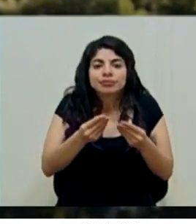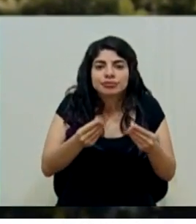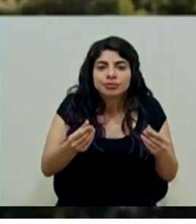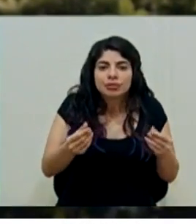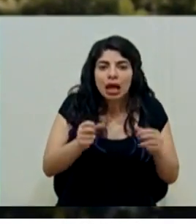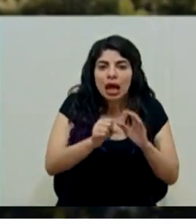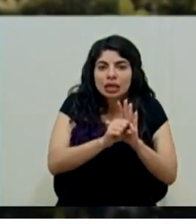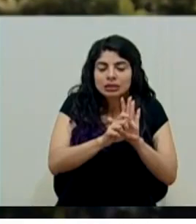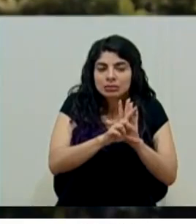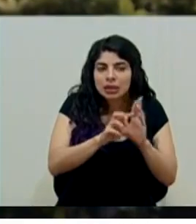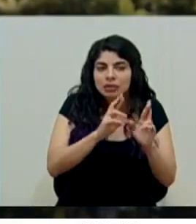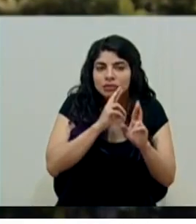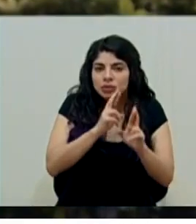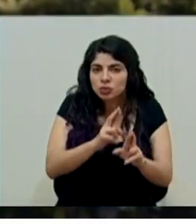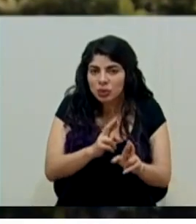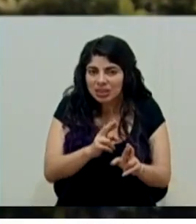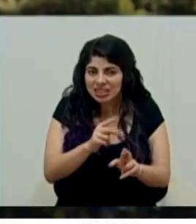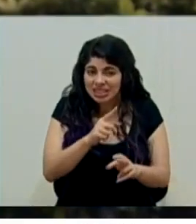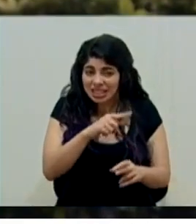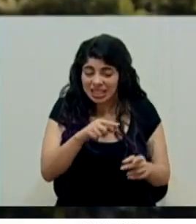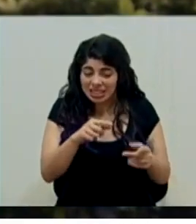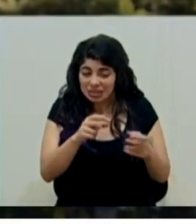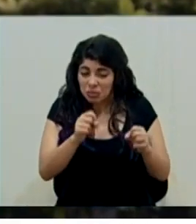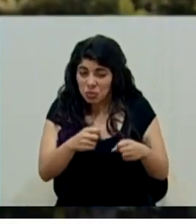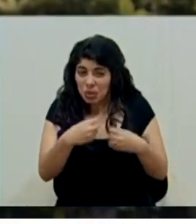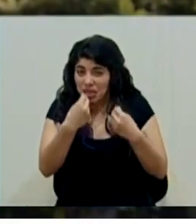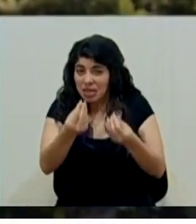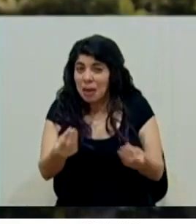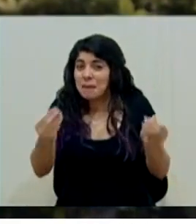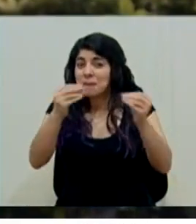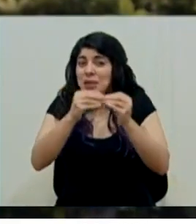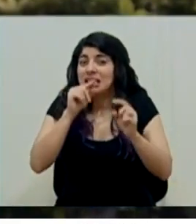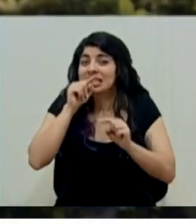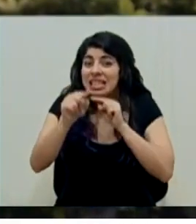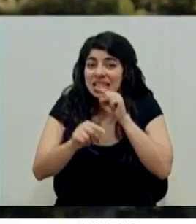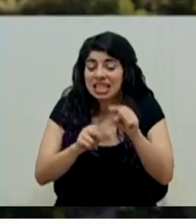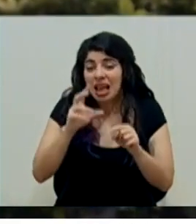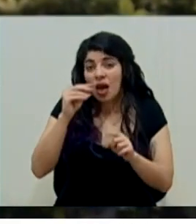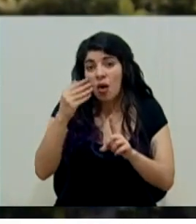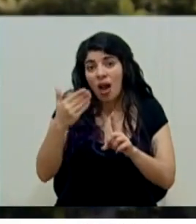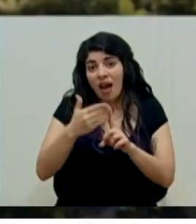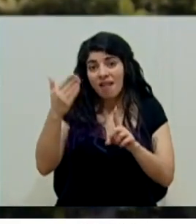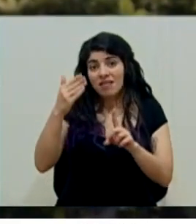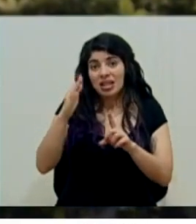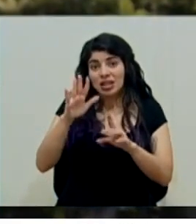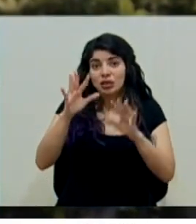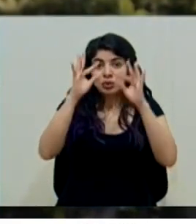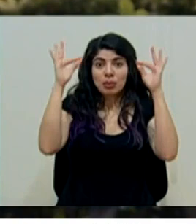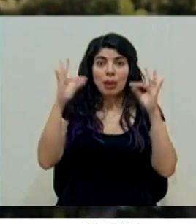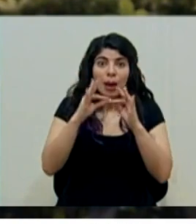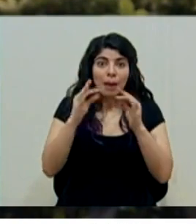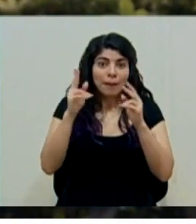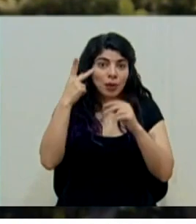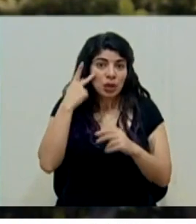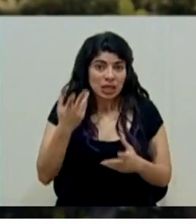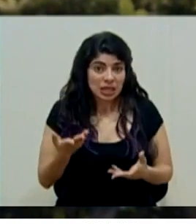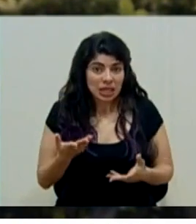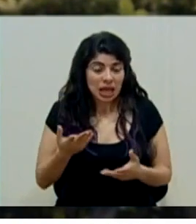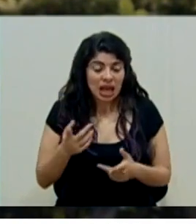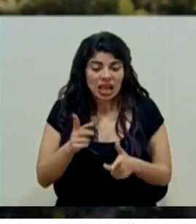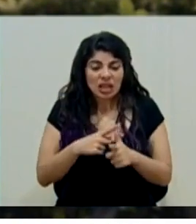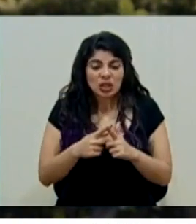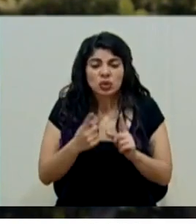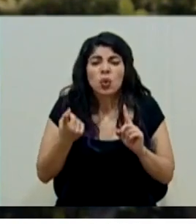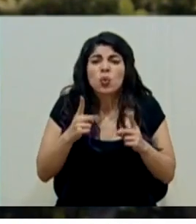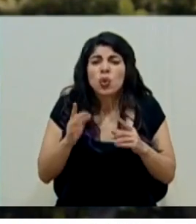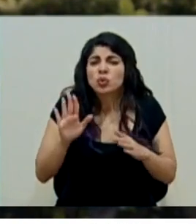parte de la Asamblea Legislativa, que eso le genere críticas de más o un desgaste a este capital político que usted menciona? ¿Cuál sería